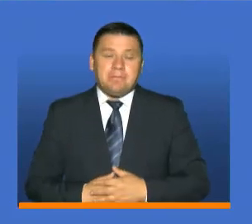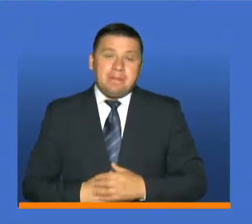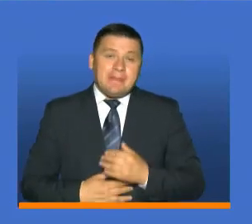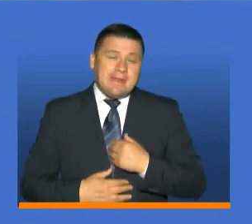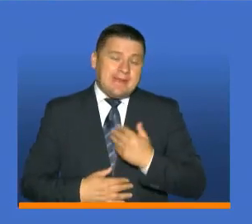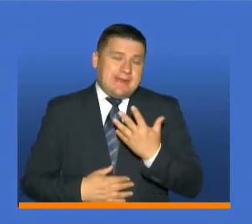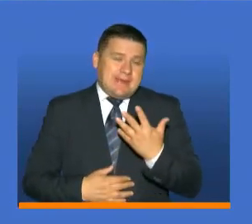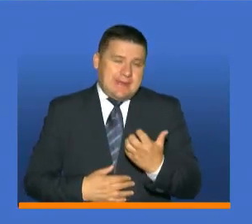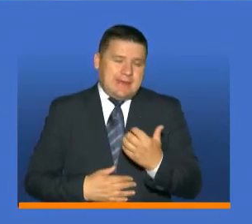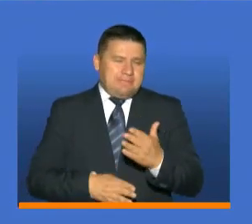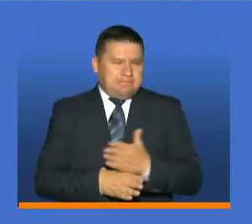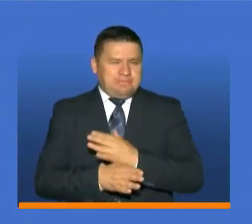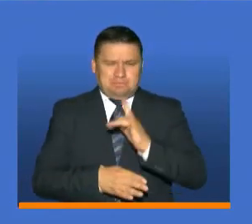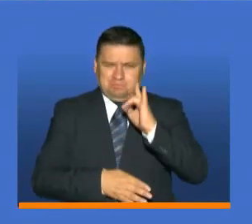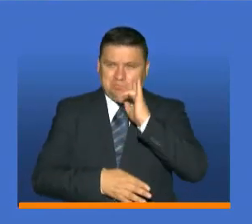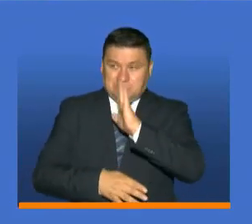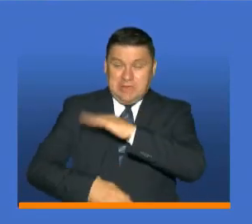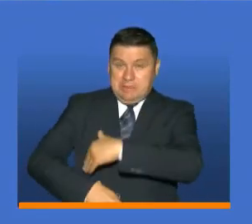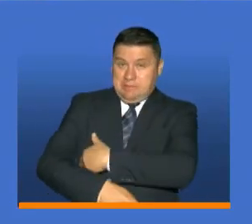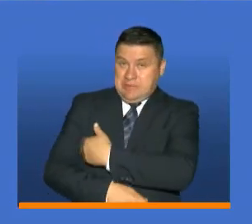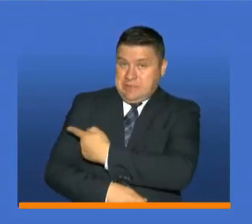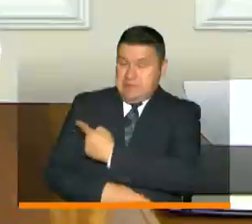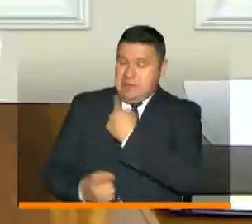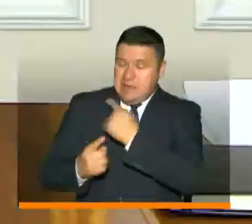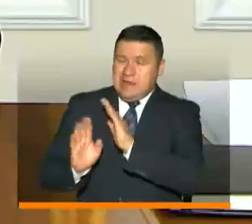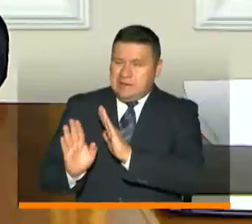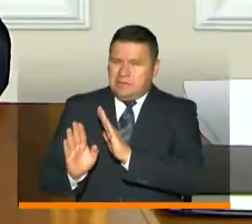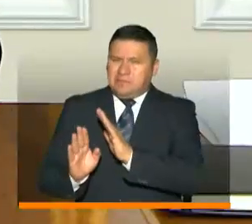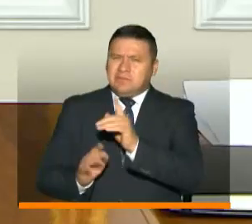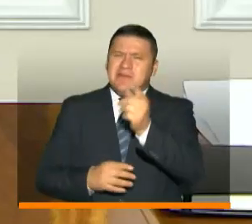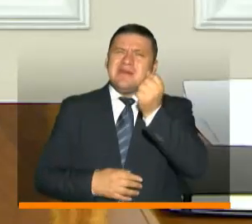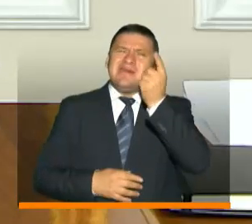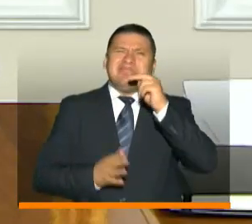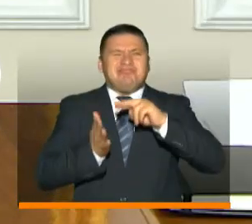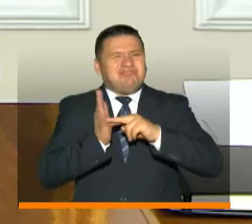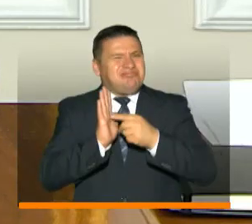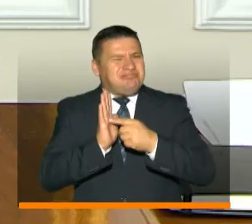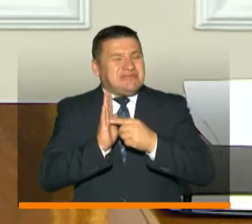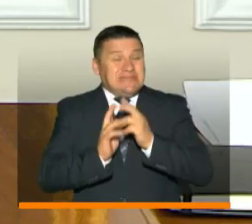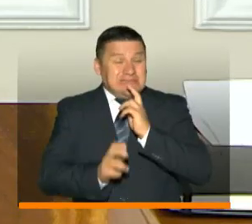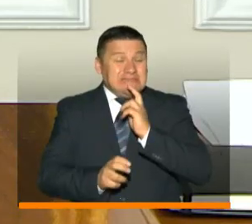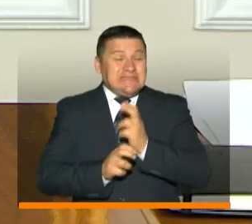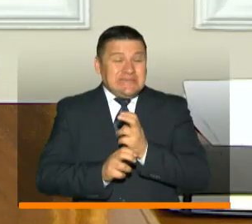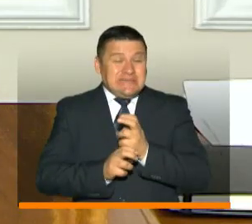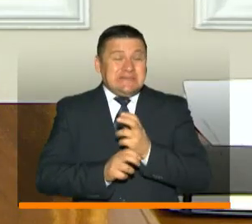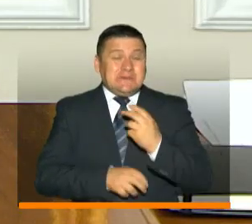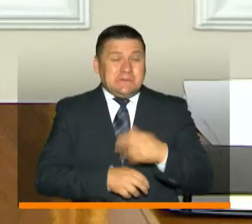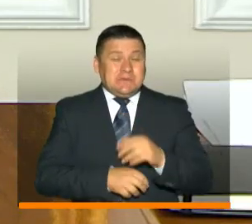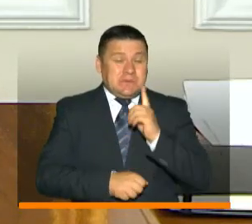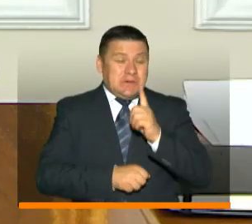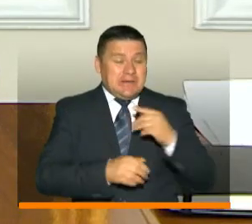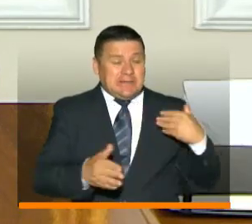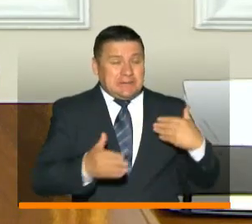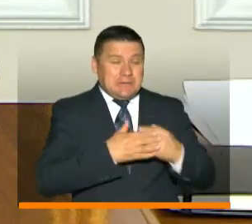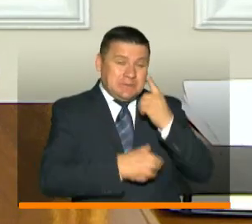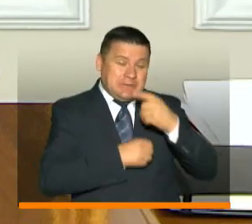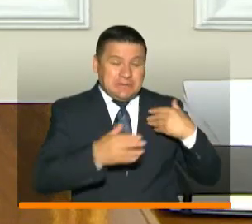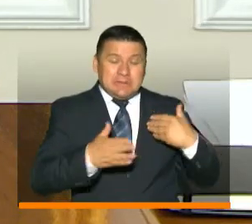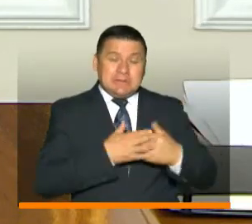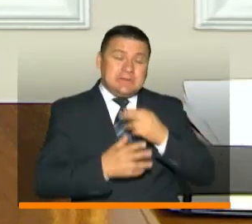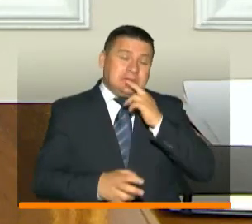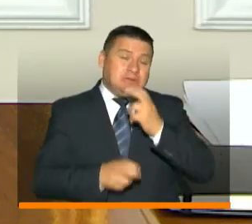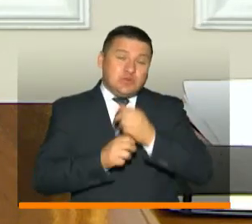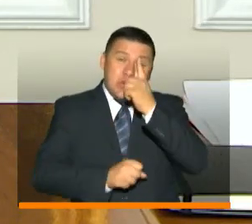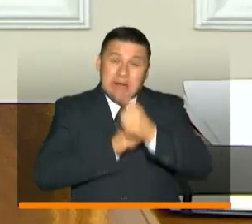Por eso yo quisiera, antes de escuchar al ministro Fernando Ruiz, que entendiéramos la complejidad que ha traído este año. Ha sido un año